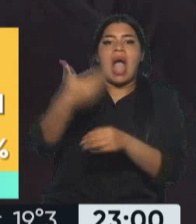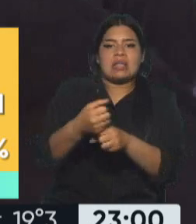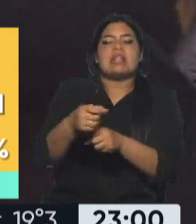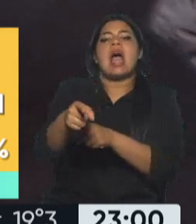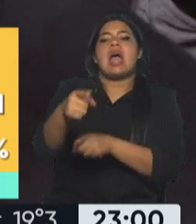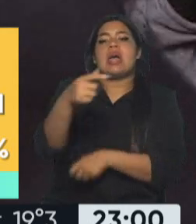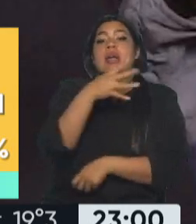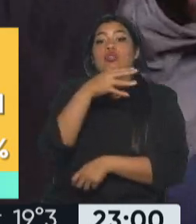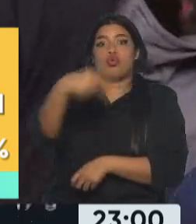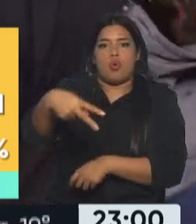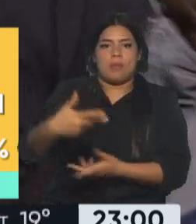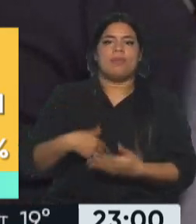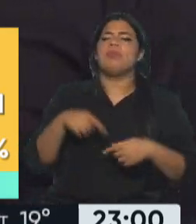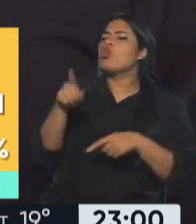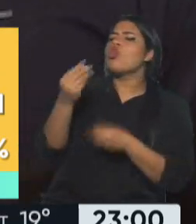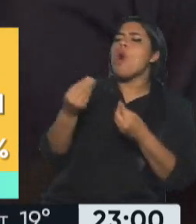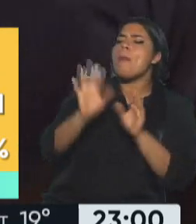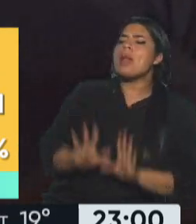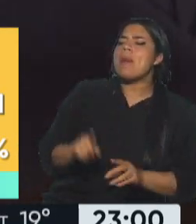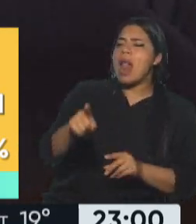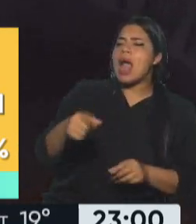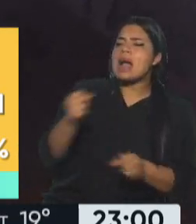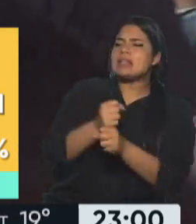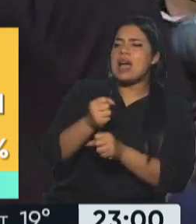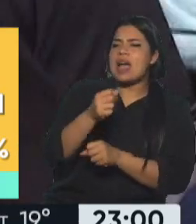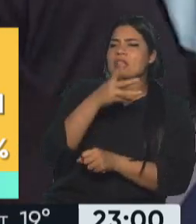noviembre? ¿Cómo se preparan para ese momento?